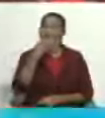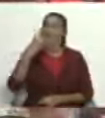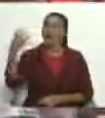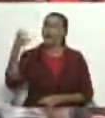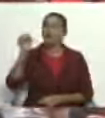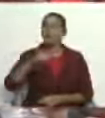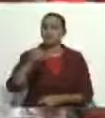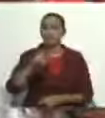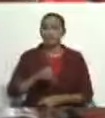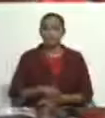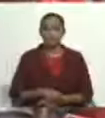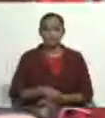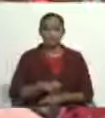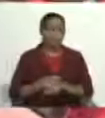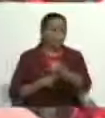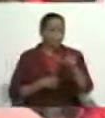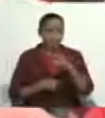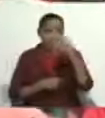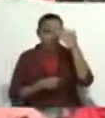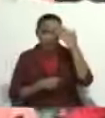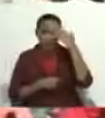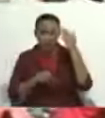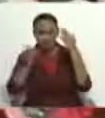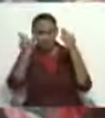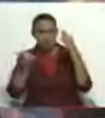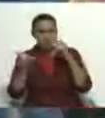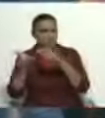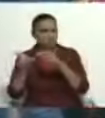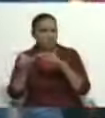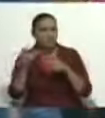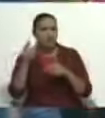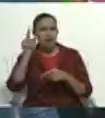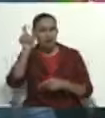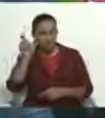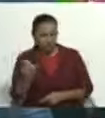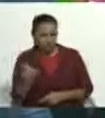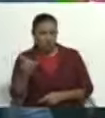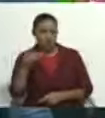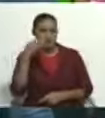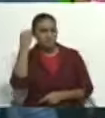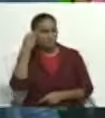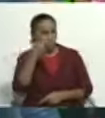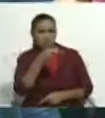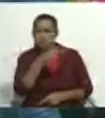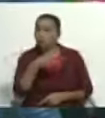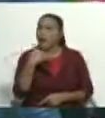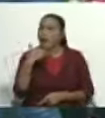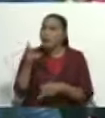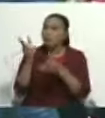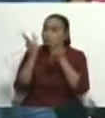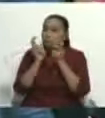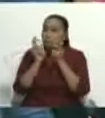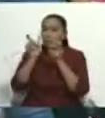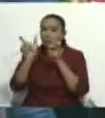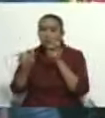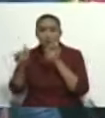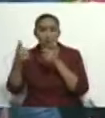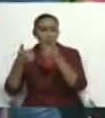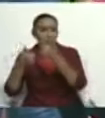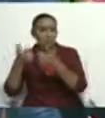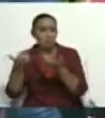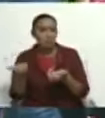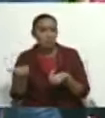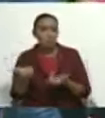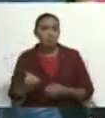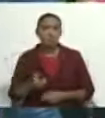¿Ustedes saben lo que él piensa de ustedes? ¿Han escuchado? ¿No la han escuchado? Tienen